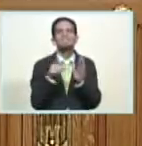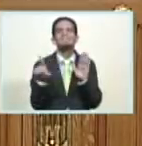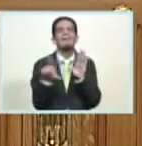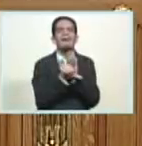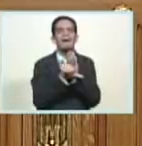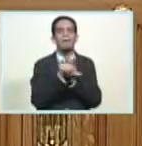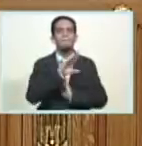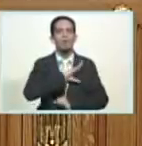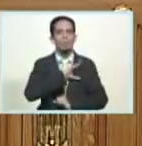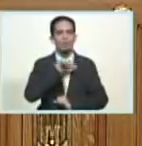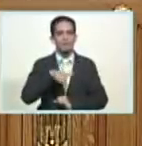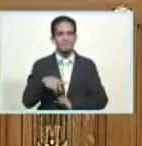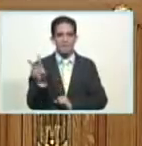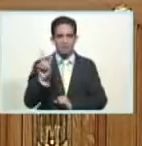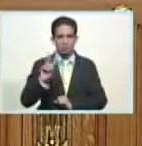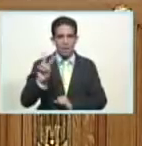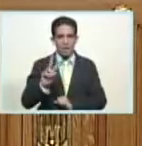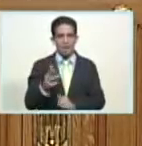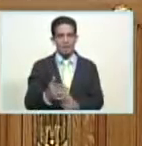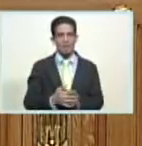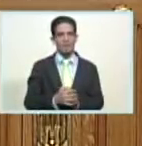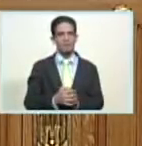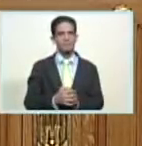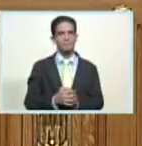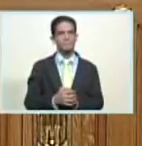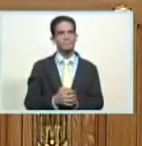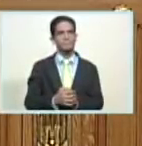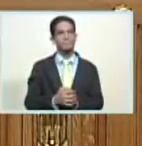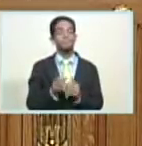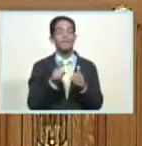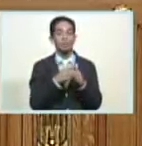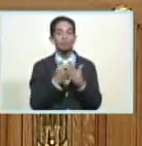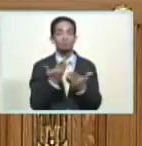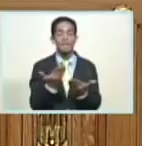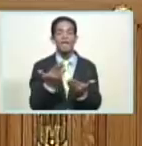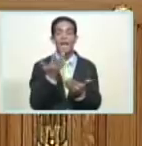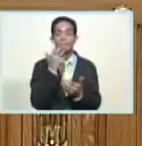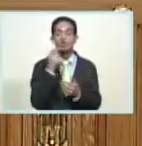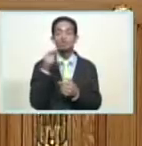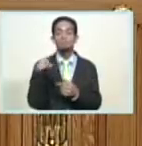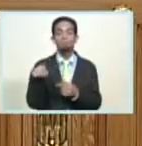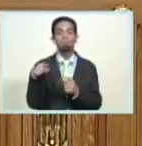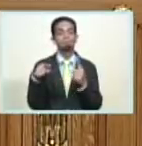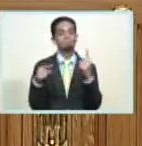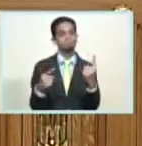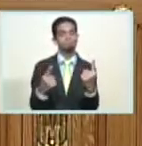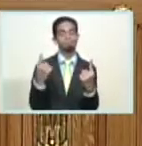que él era irreductible. Y entonces a Ali le tocó reunirse